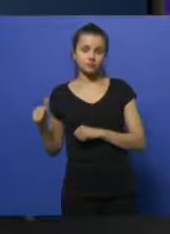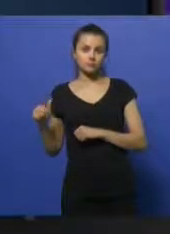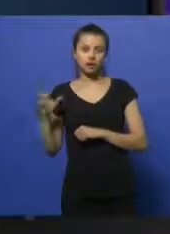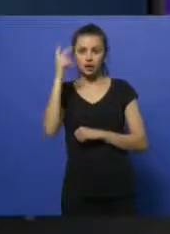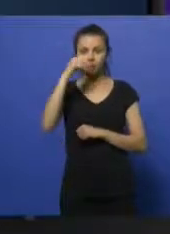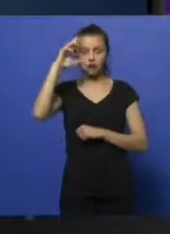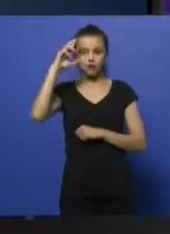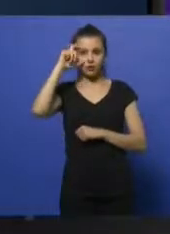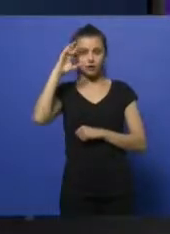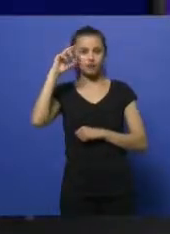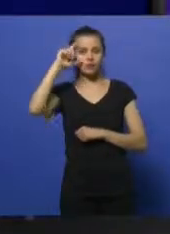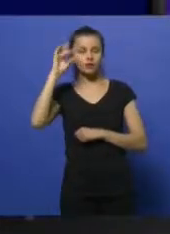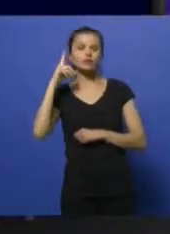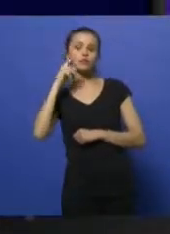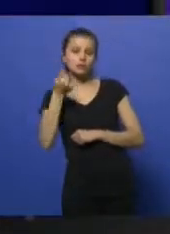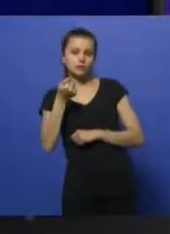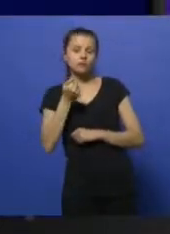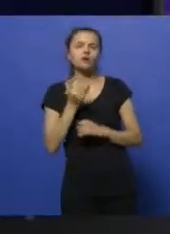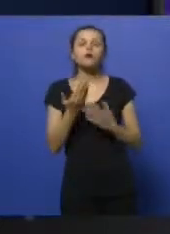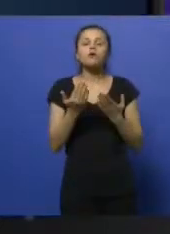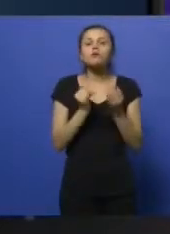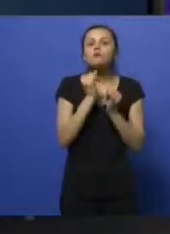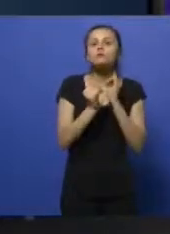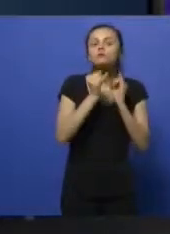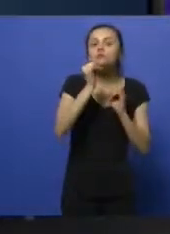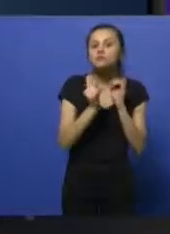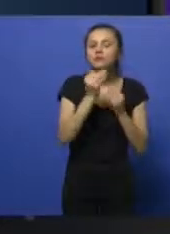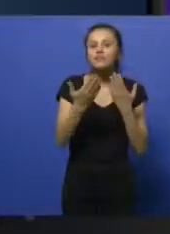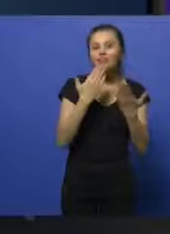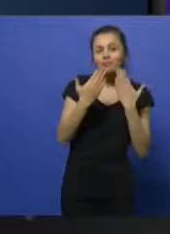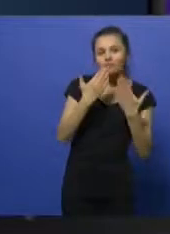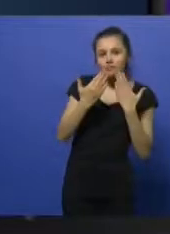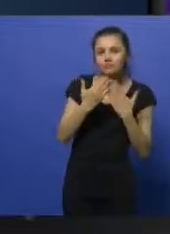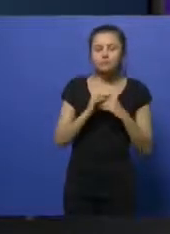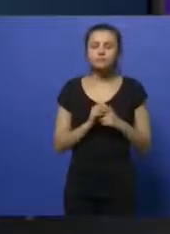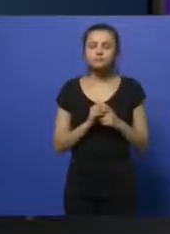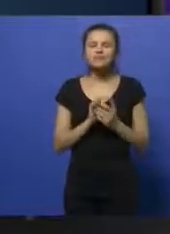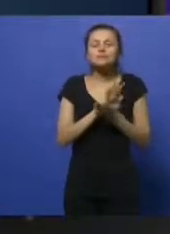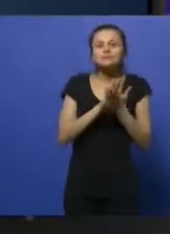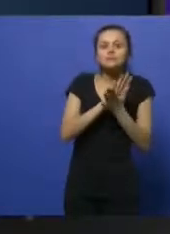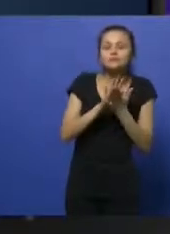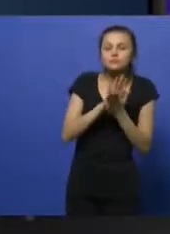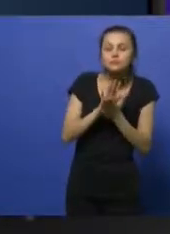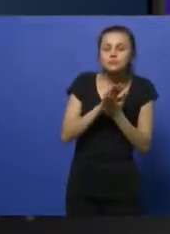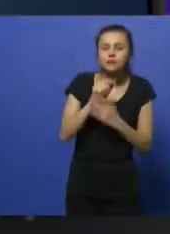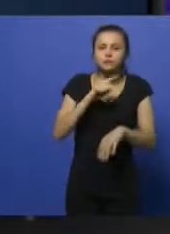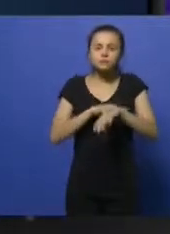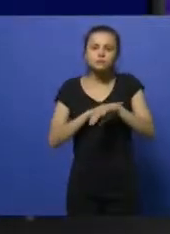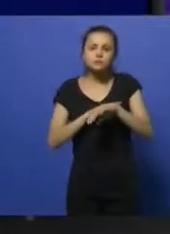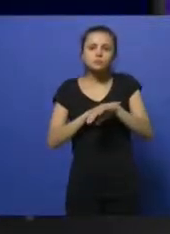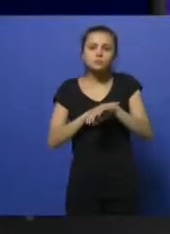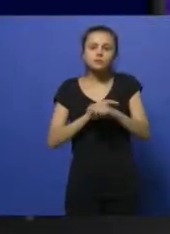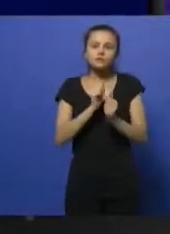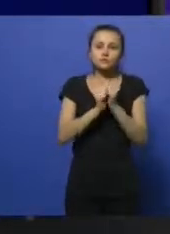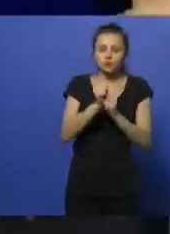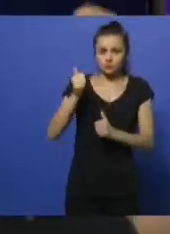Heredia, quienes nos van a comentar en esta nota, en esta charla, la situación que está viviendo en este momento